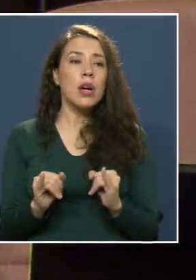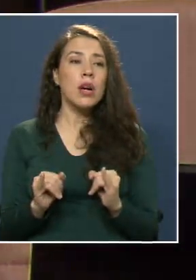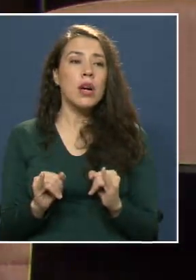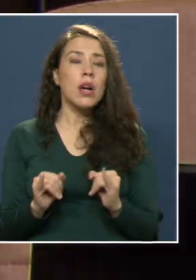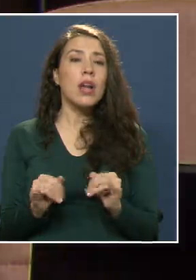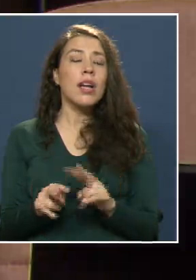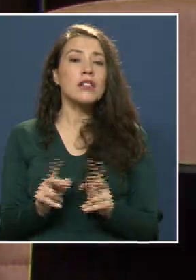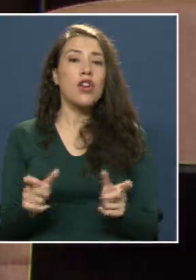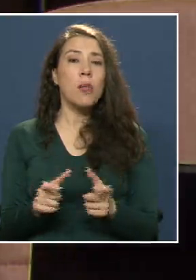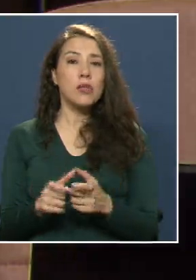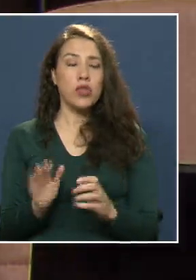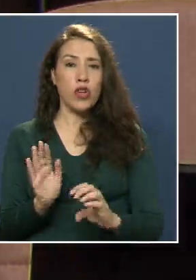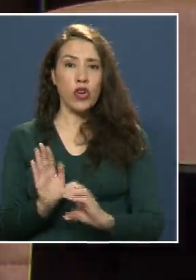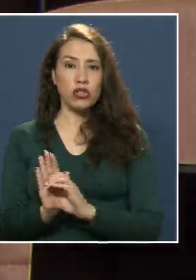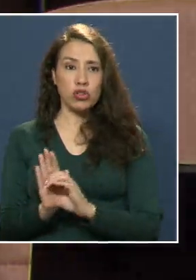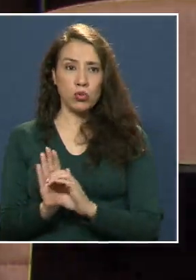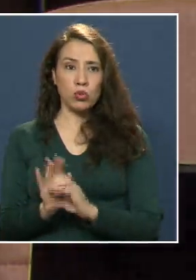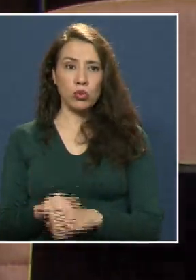en la Comisión de Constitución.